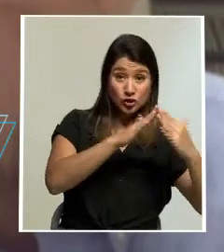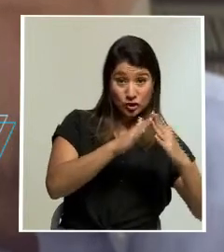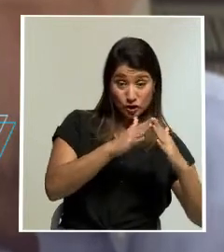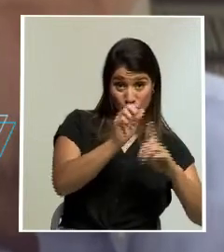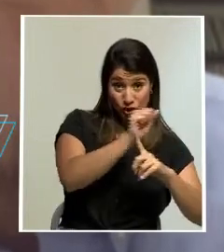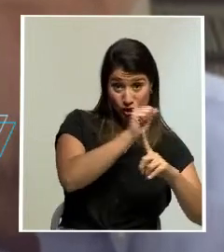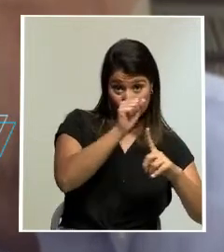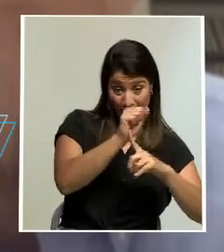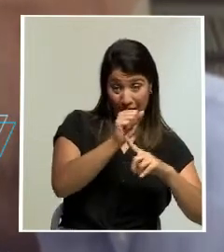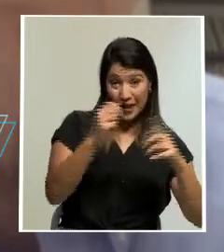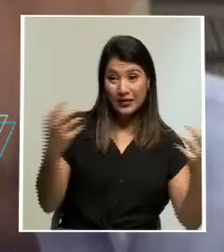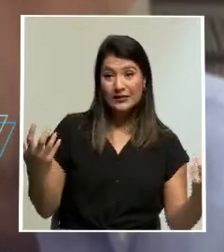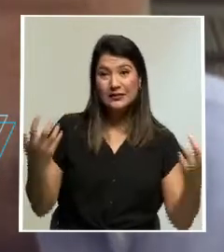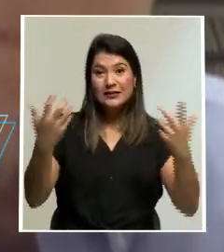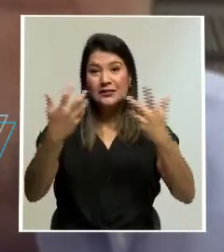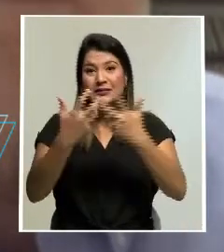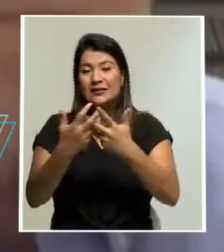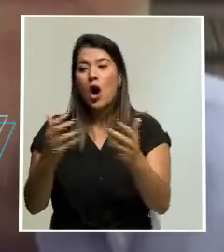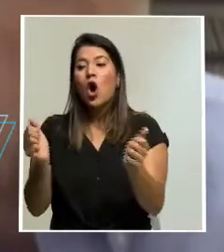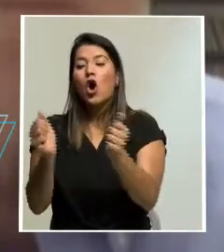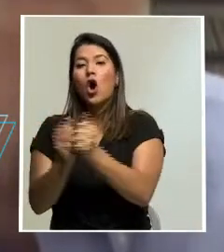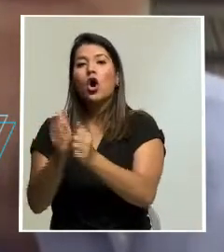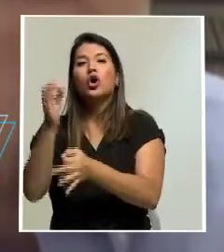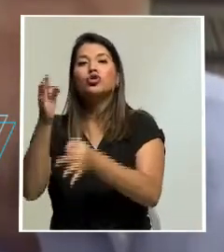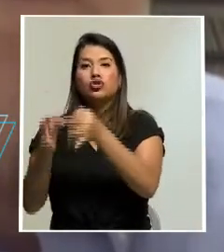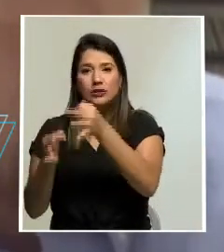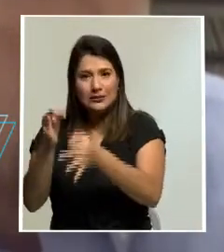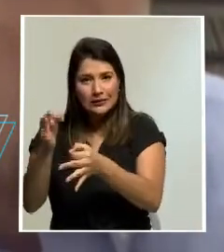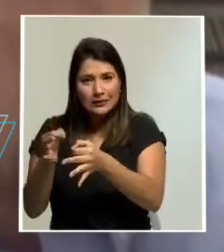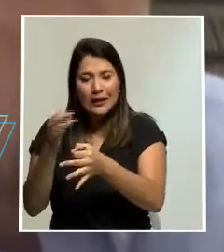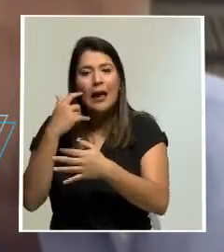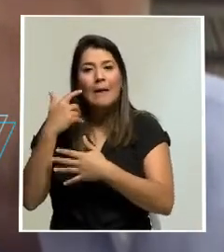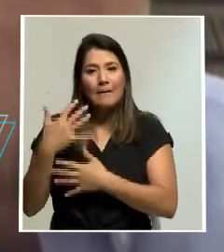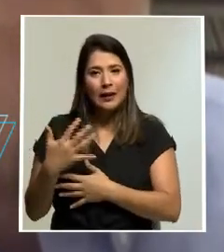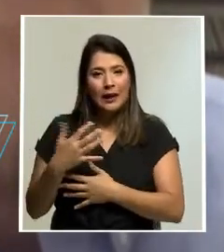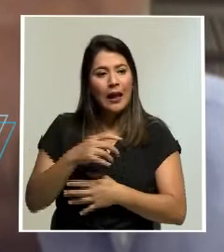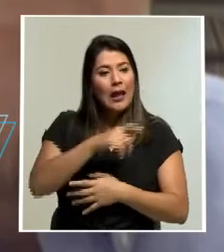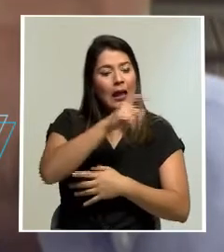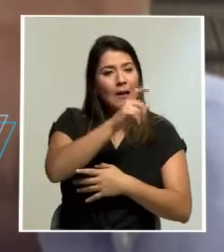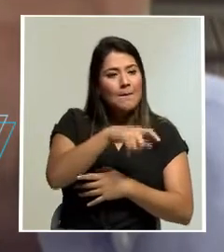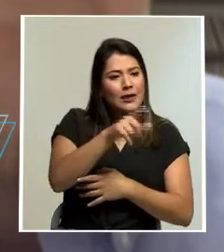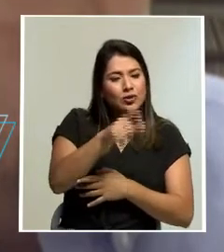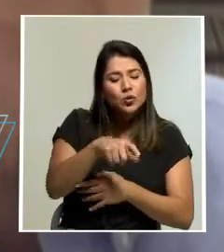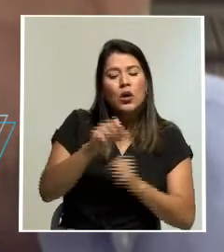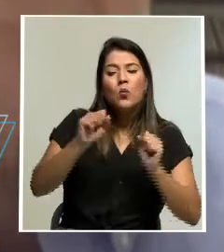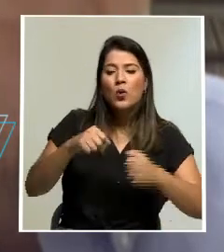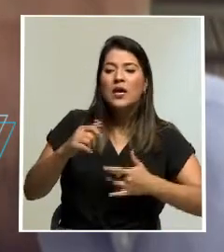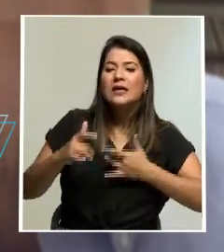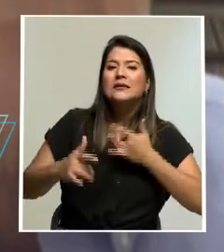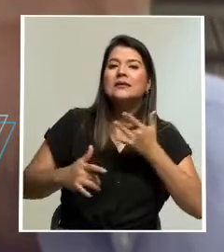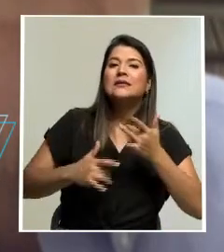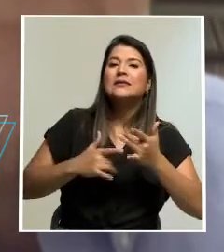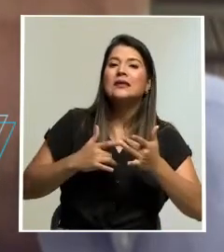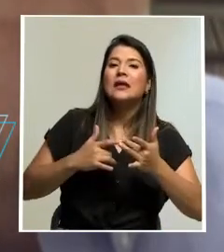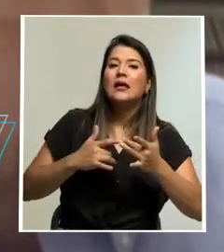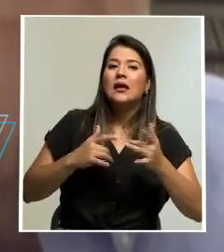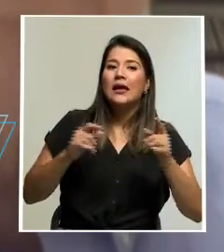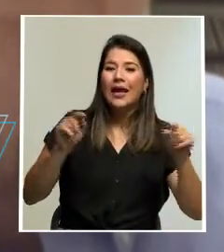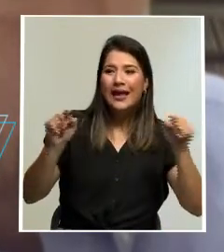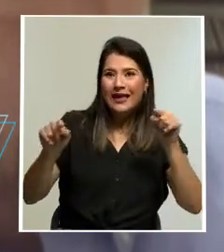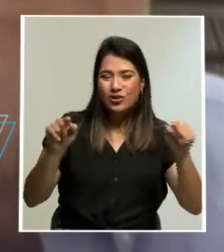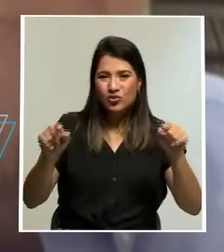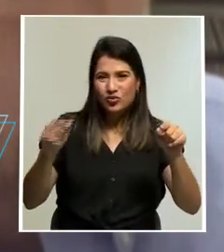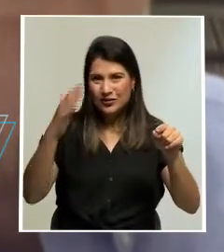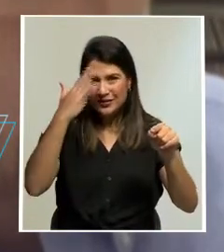de memoria y de justicia, en donde las partes pudieran reconocerse mutuamente el dolor que se habían causado.